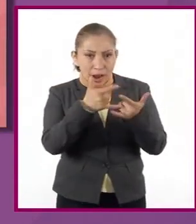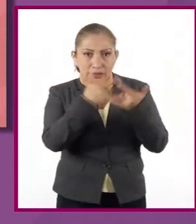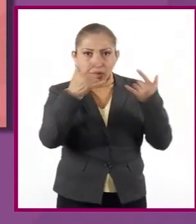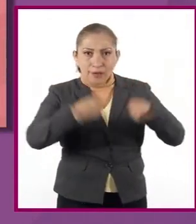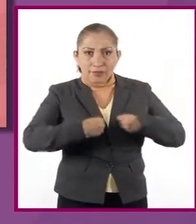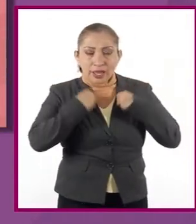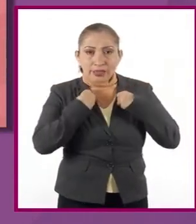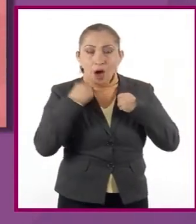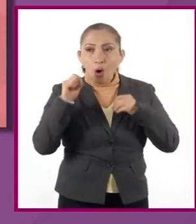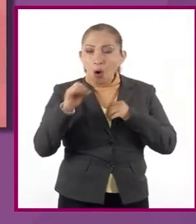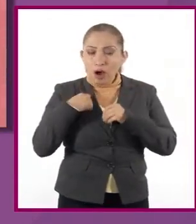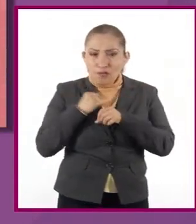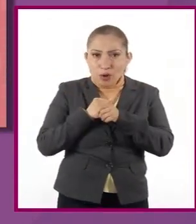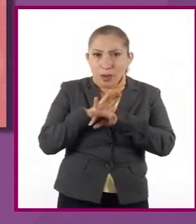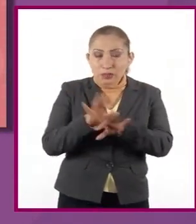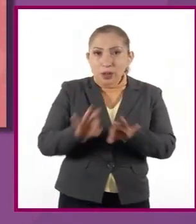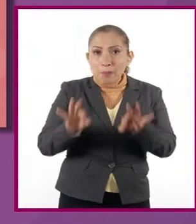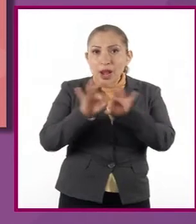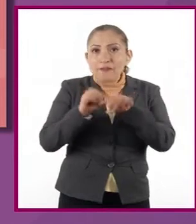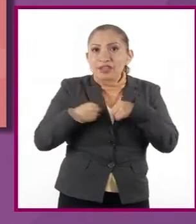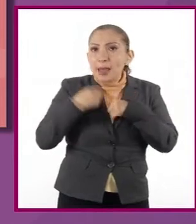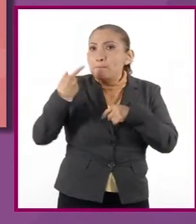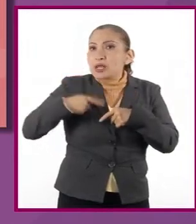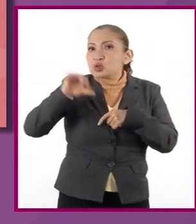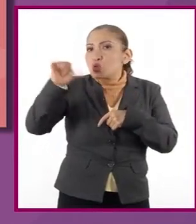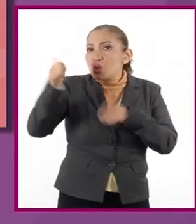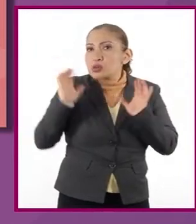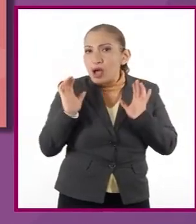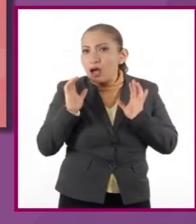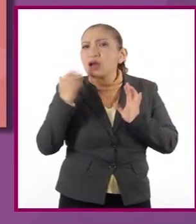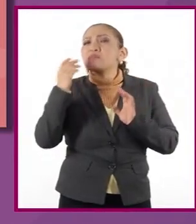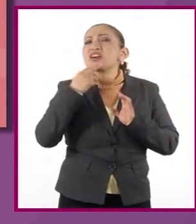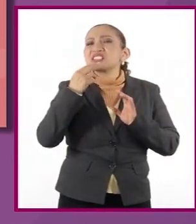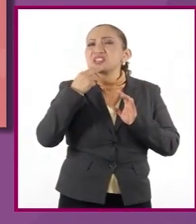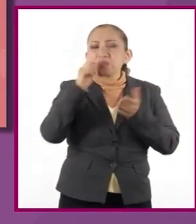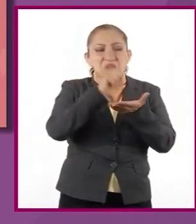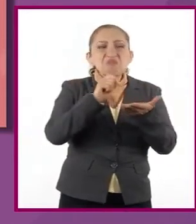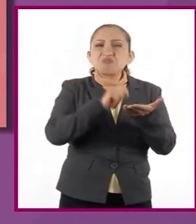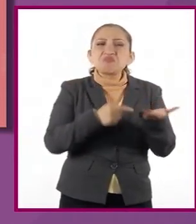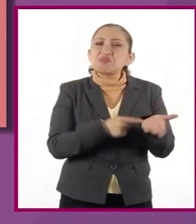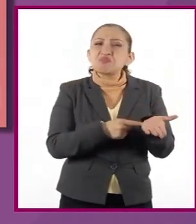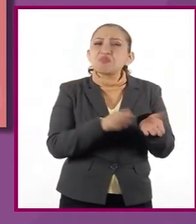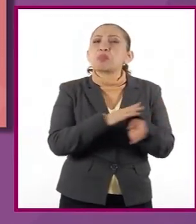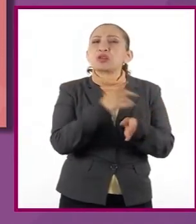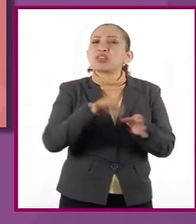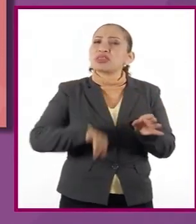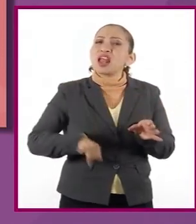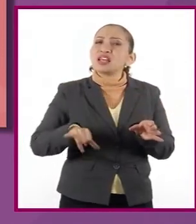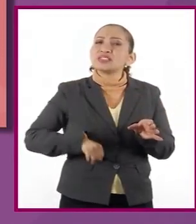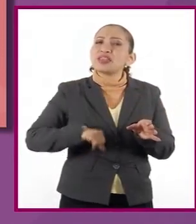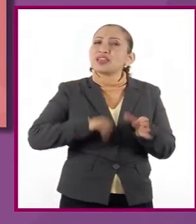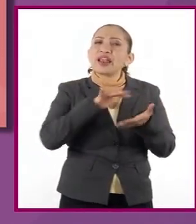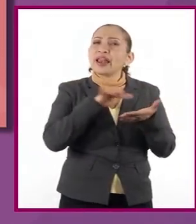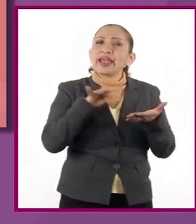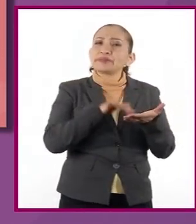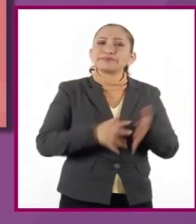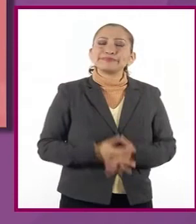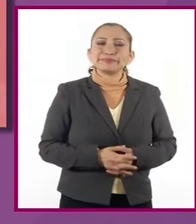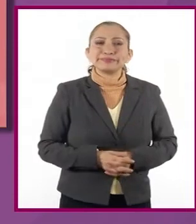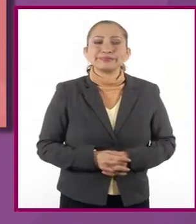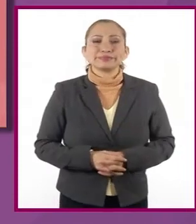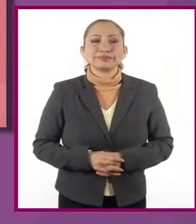biografía o los datos más importantes de la vida de alguien? ¿Saben para qué se escriben? ¿Por qué es interesante leerlas?